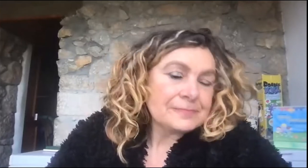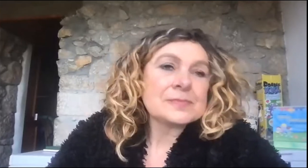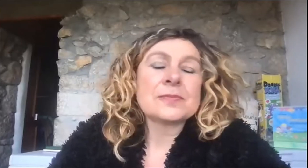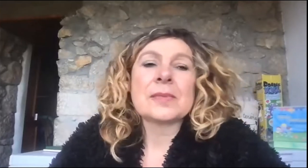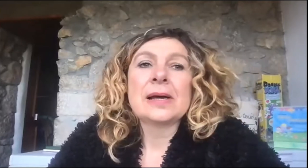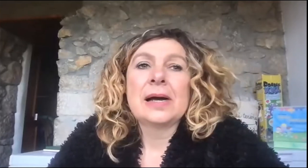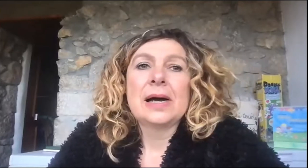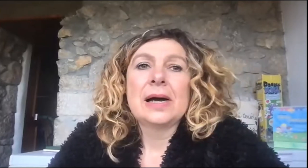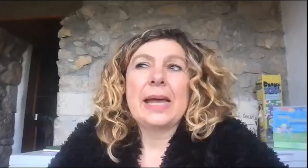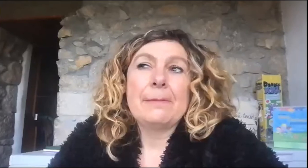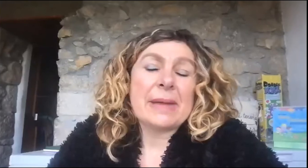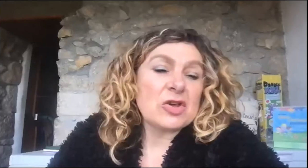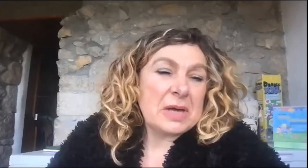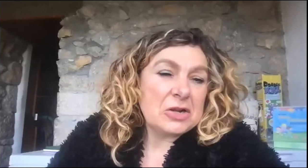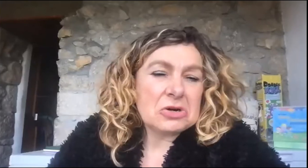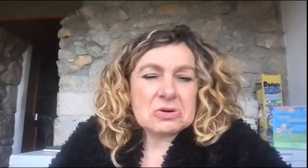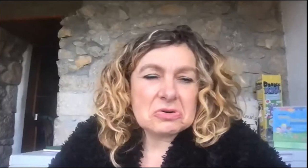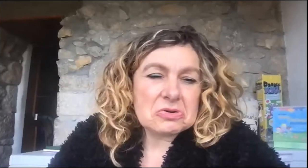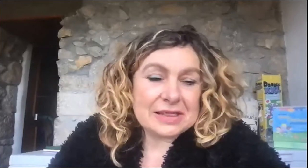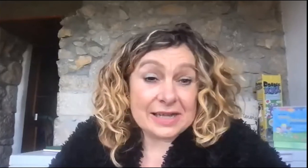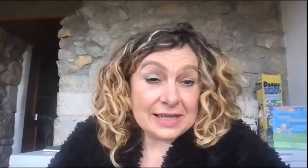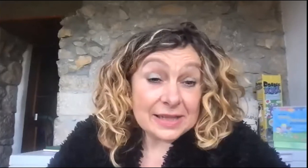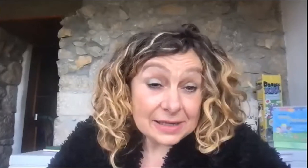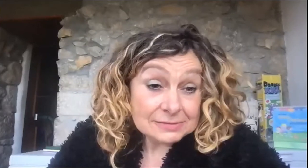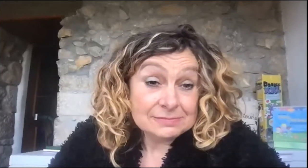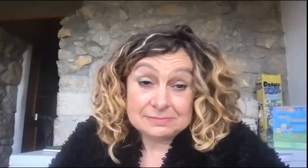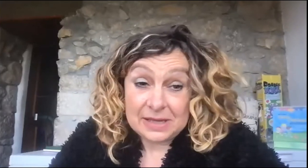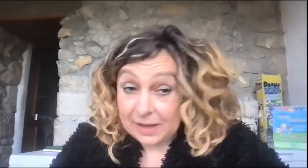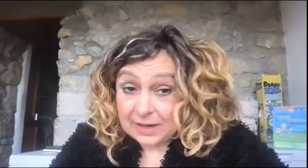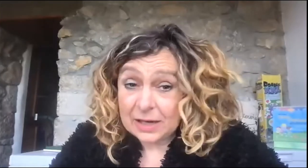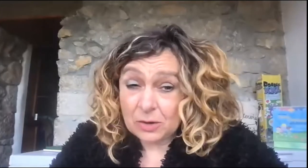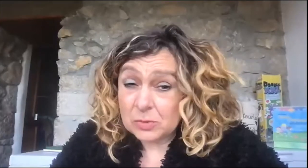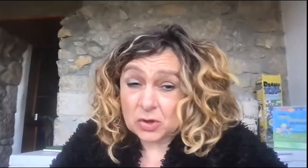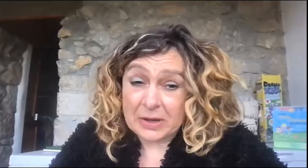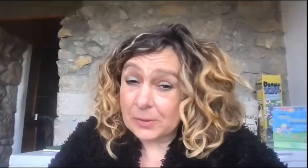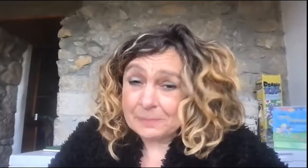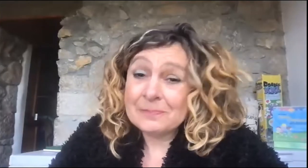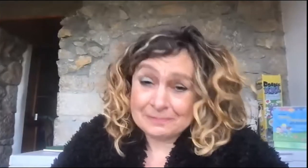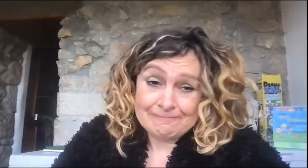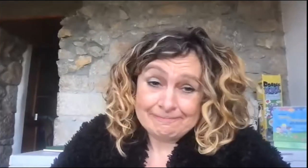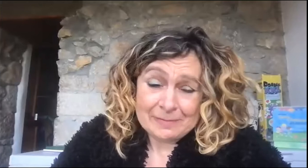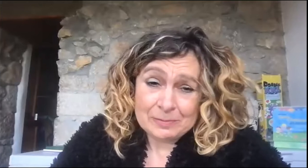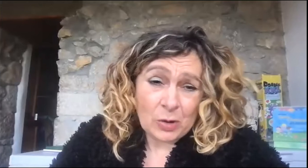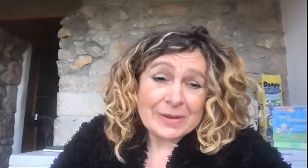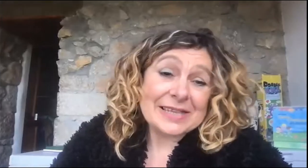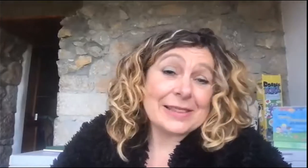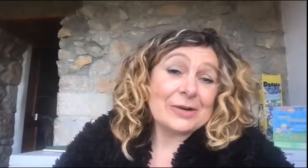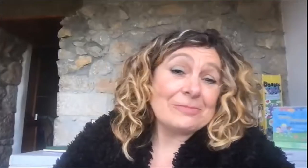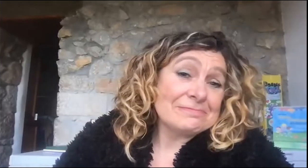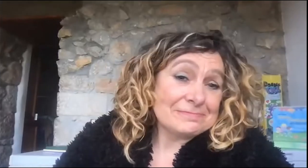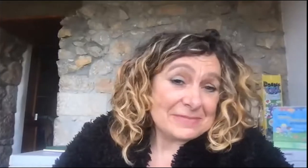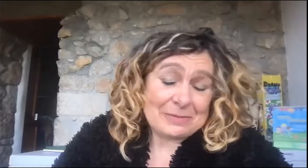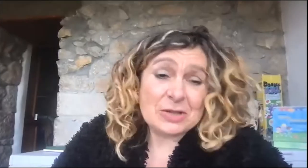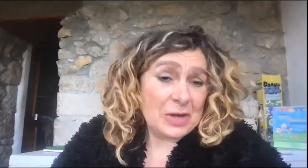arquitectónico, más o menos atrayente, en general con mucho hormigón, poca